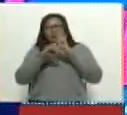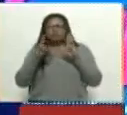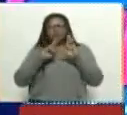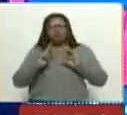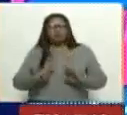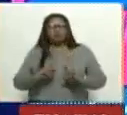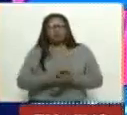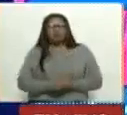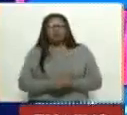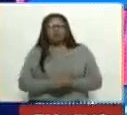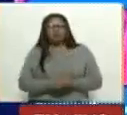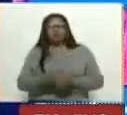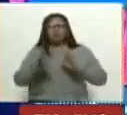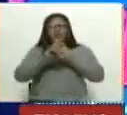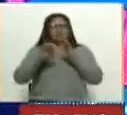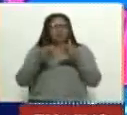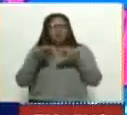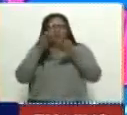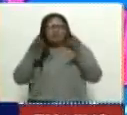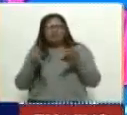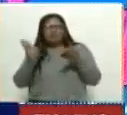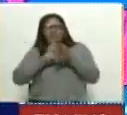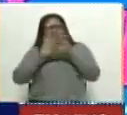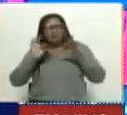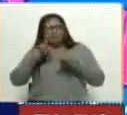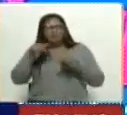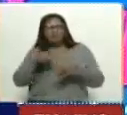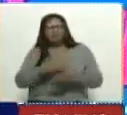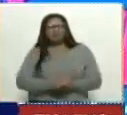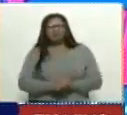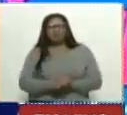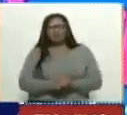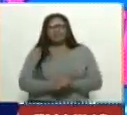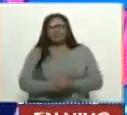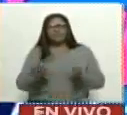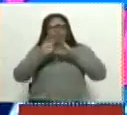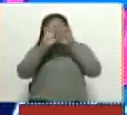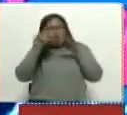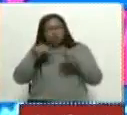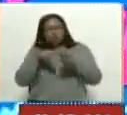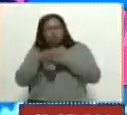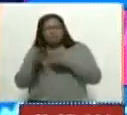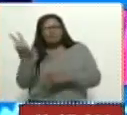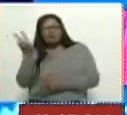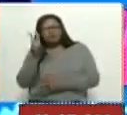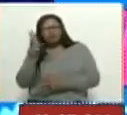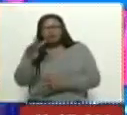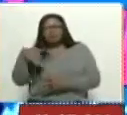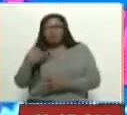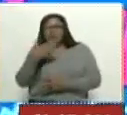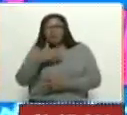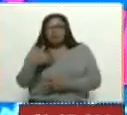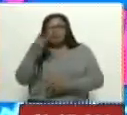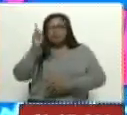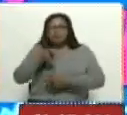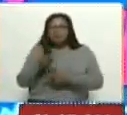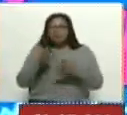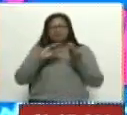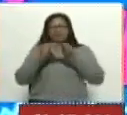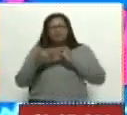de la Democracia de la gobernabilidad Por supuesto que Venezuela puede y tiene y debe que